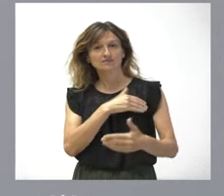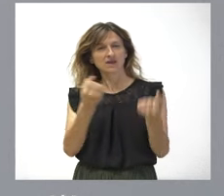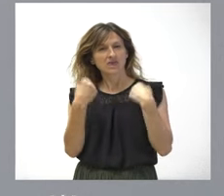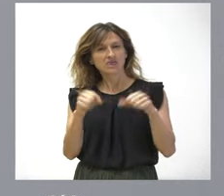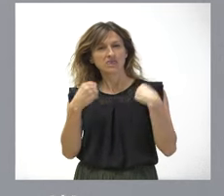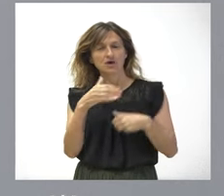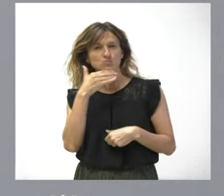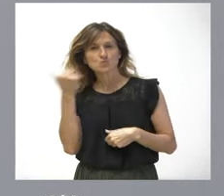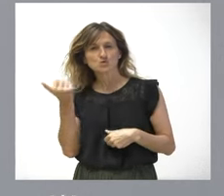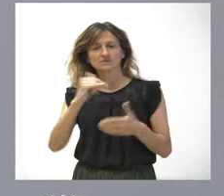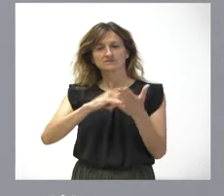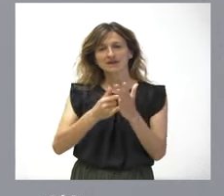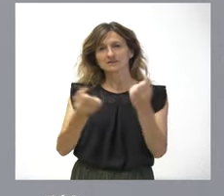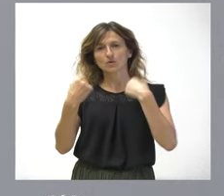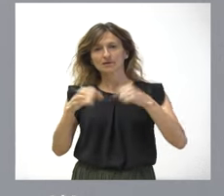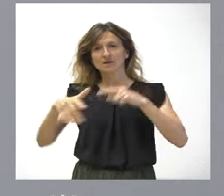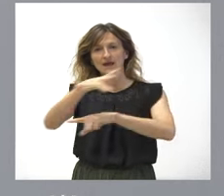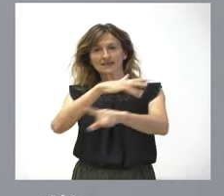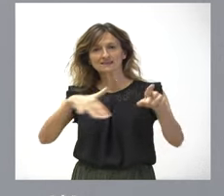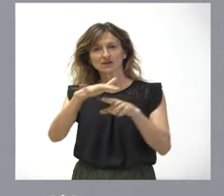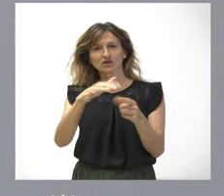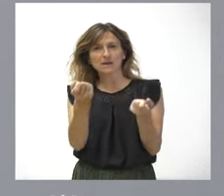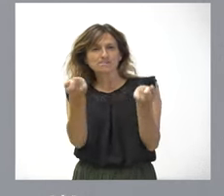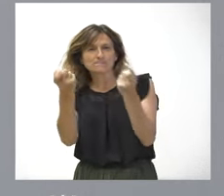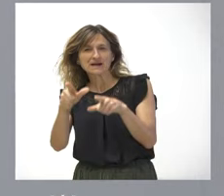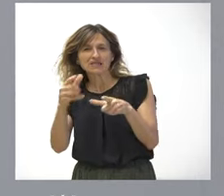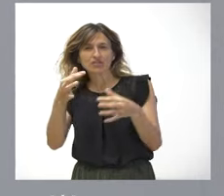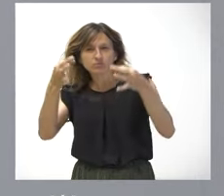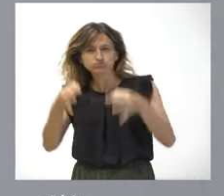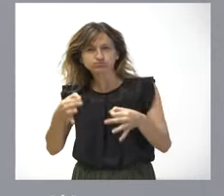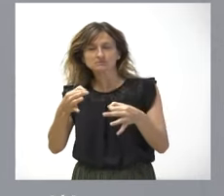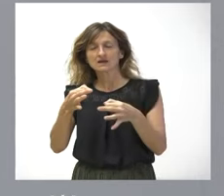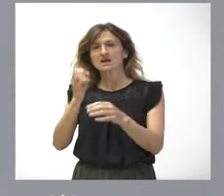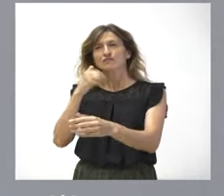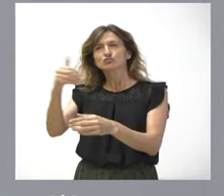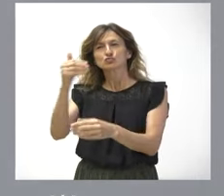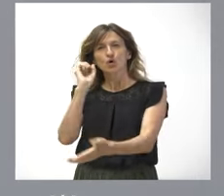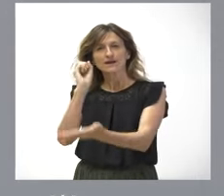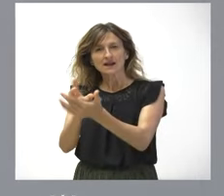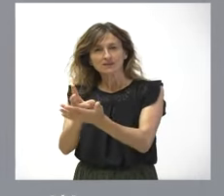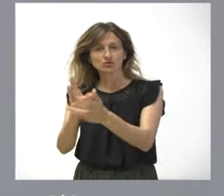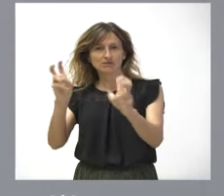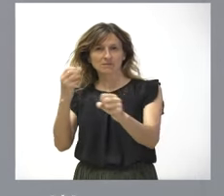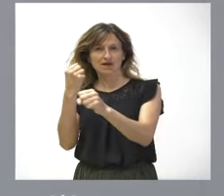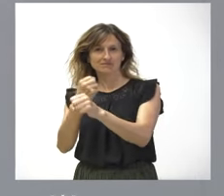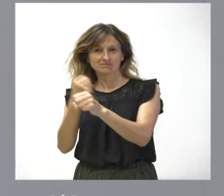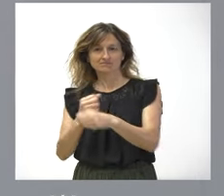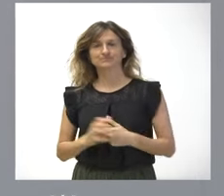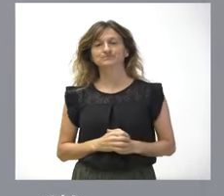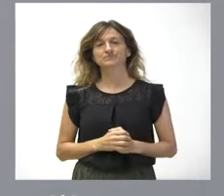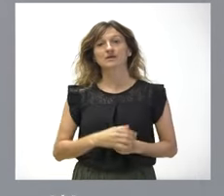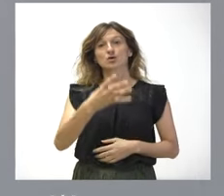y técnicas en un entorno que simula de manera fidela los retos a los que se van a encontrar en su actividad profesional